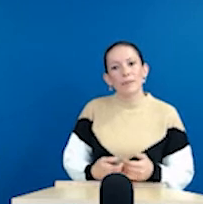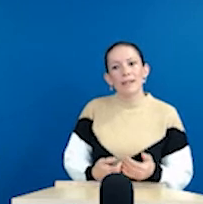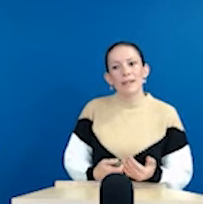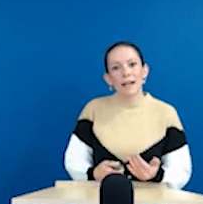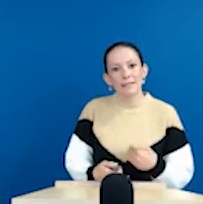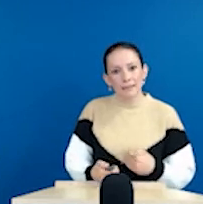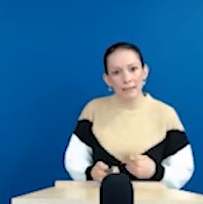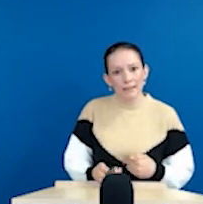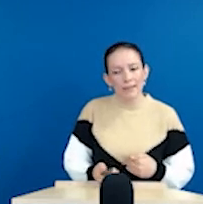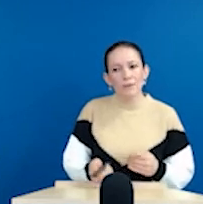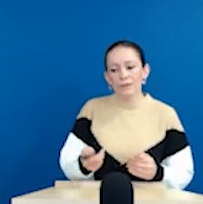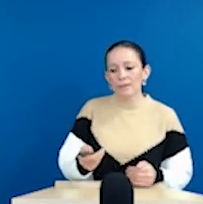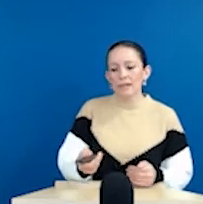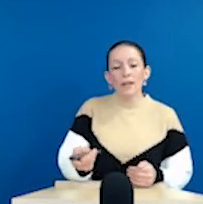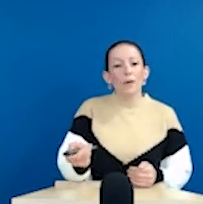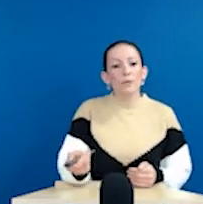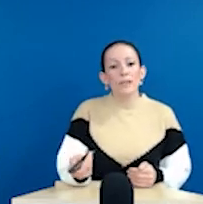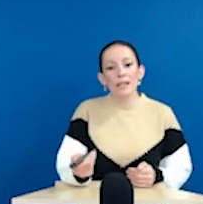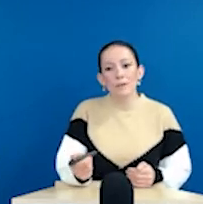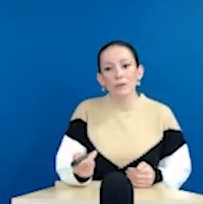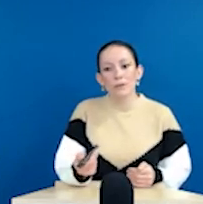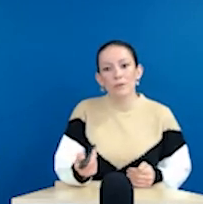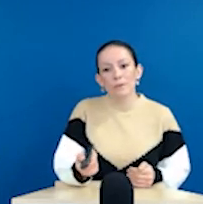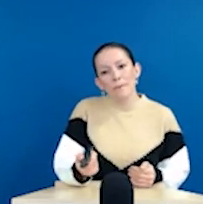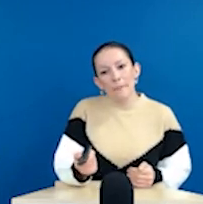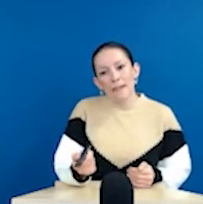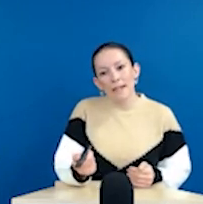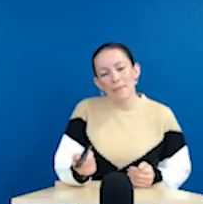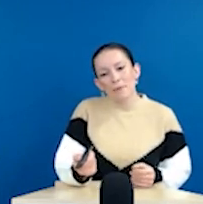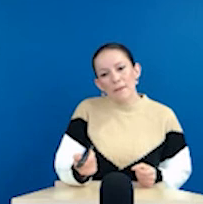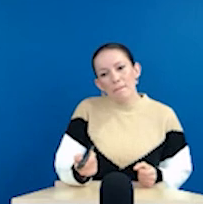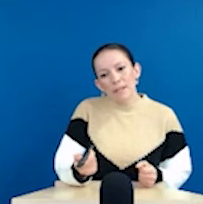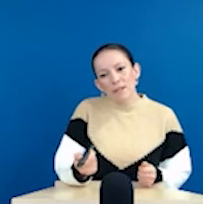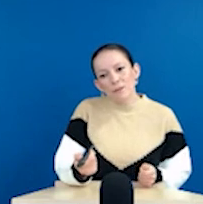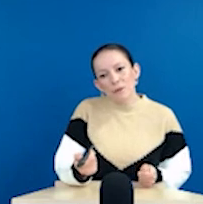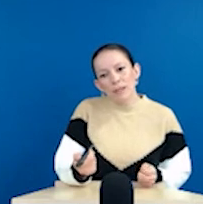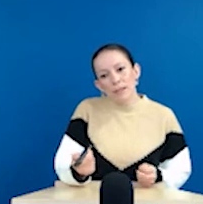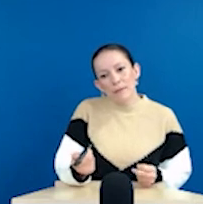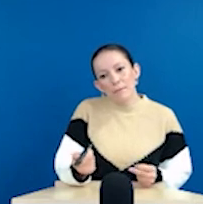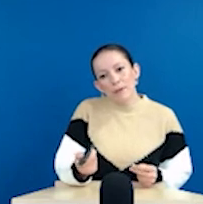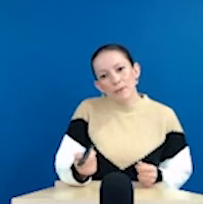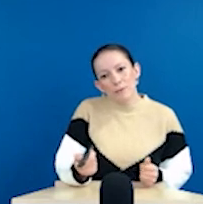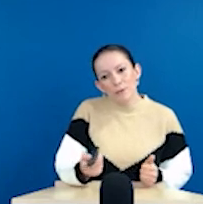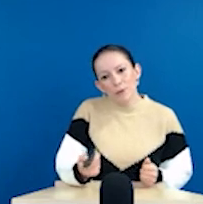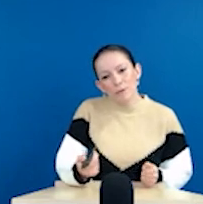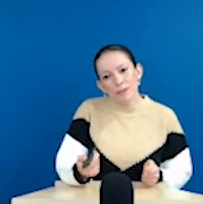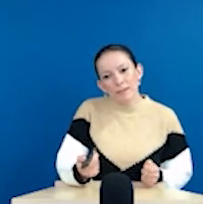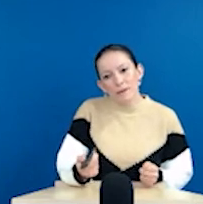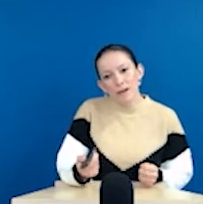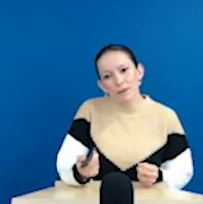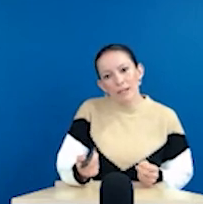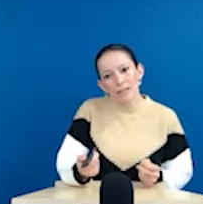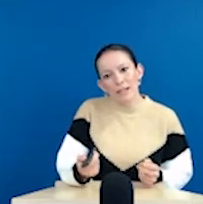están siempre hacia atrás. Entonces, como tal, nosotros queremos ser empáticos todo el tiempo. Nuestro